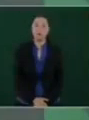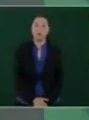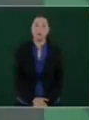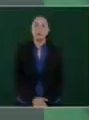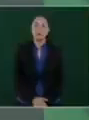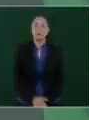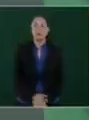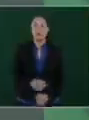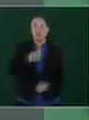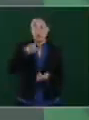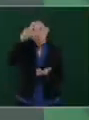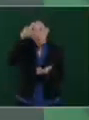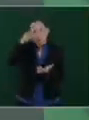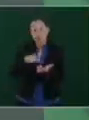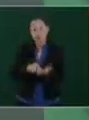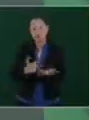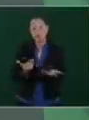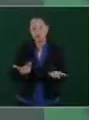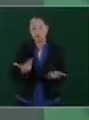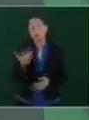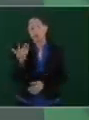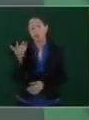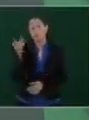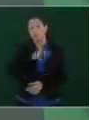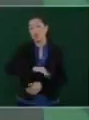Yo creo que están muy mal